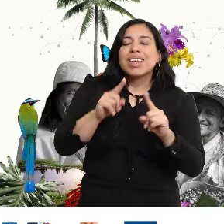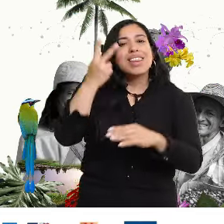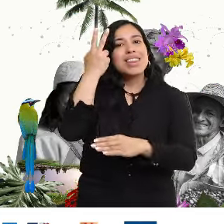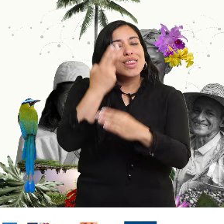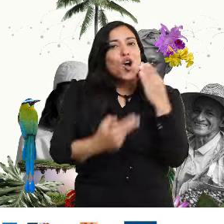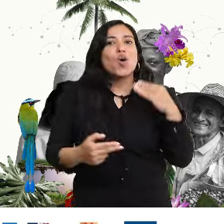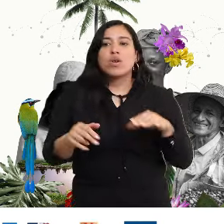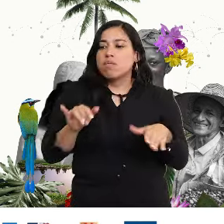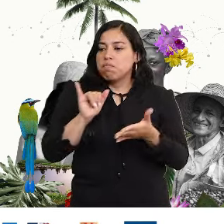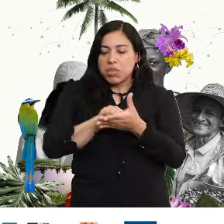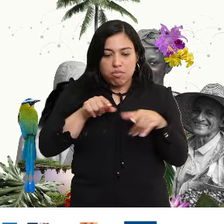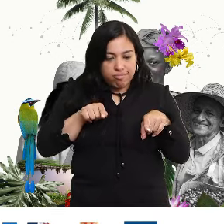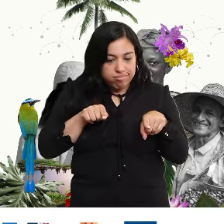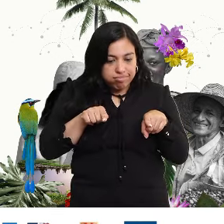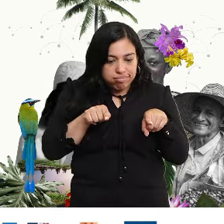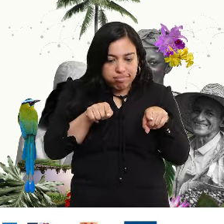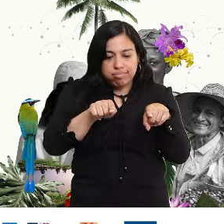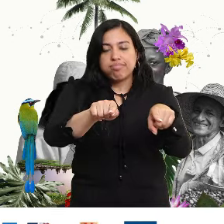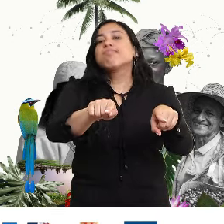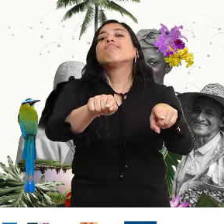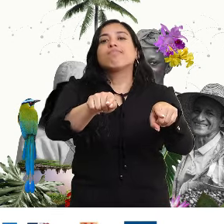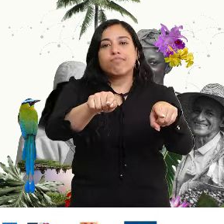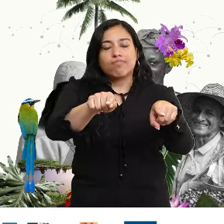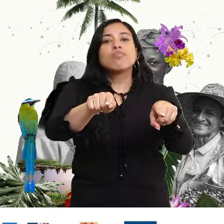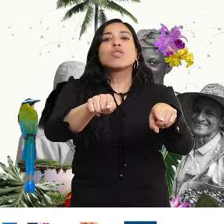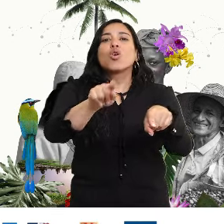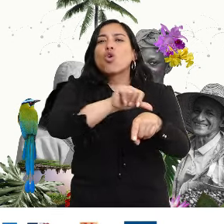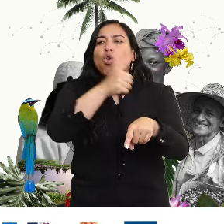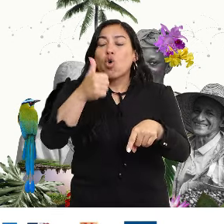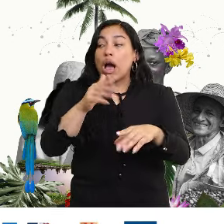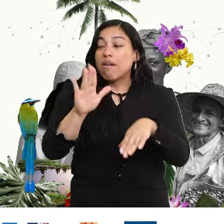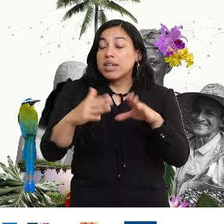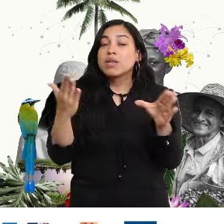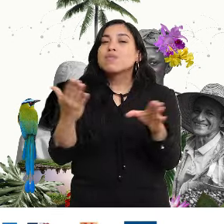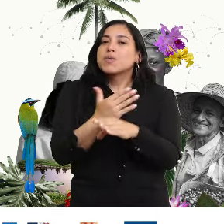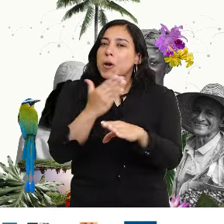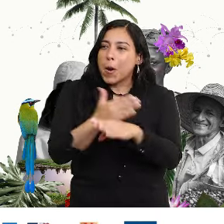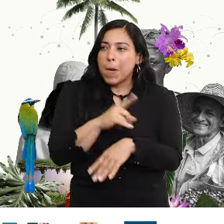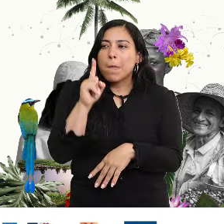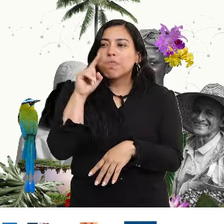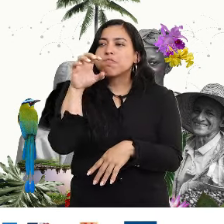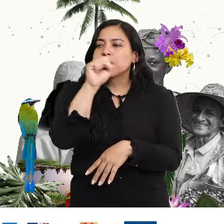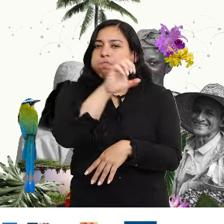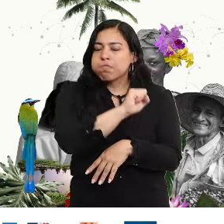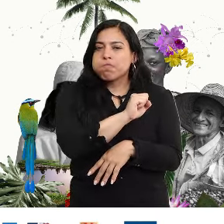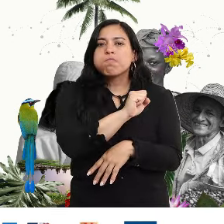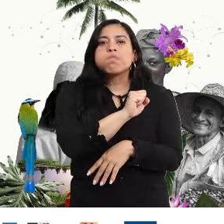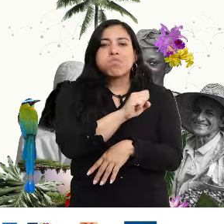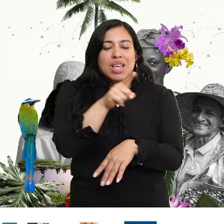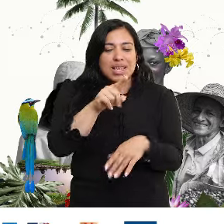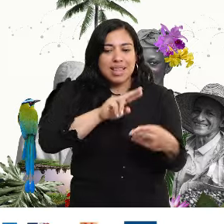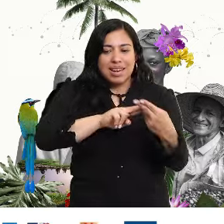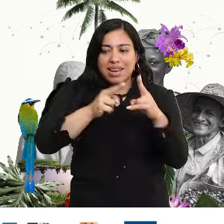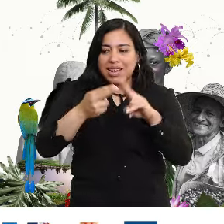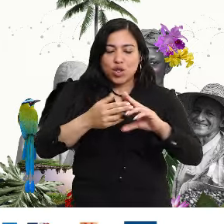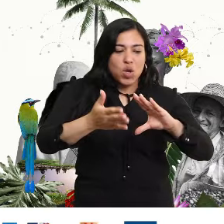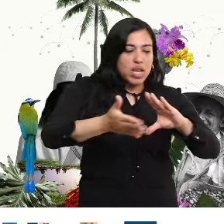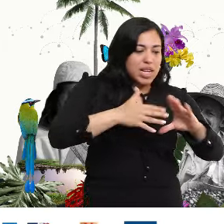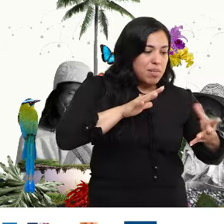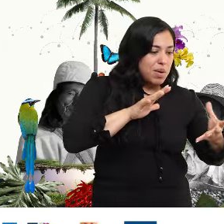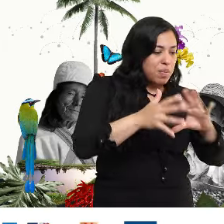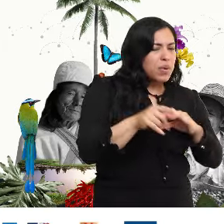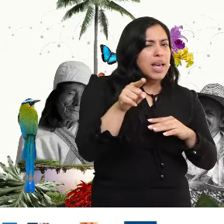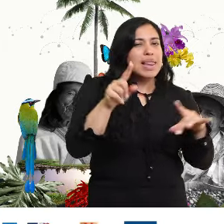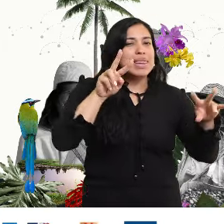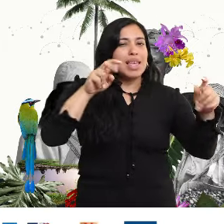que deben hacerse simultáneamente y muchas veces con situaciones en conflicto, que también nos trae esta relación cambio climático. Y ahí hay un